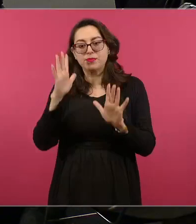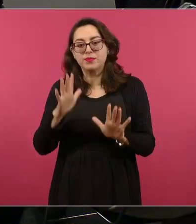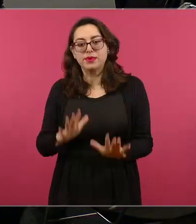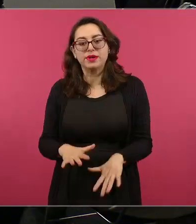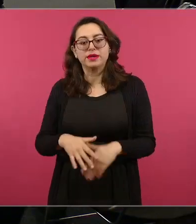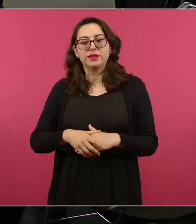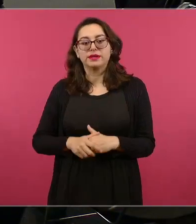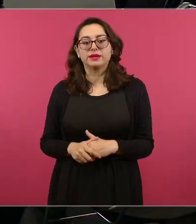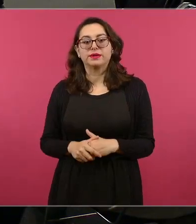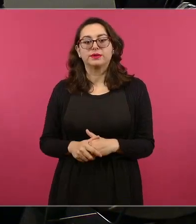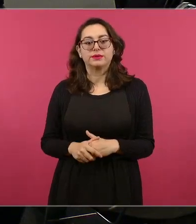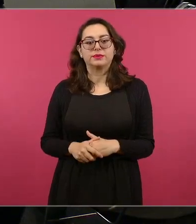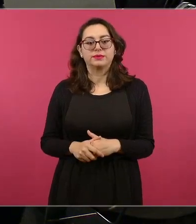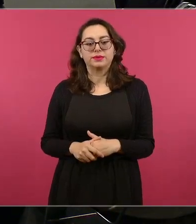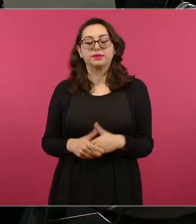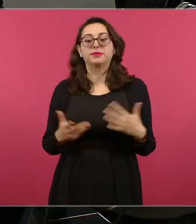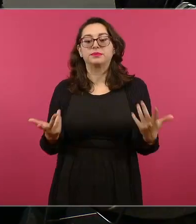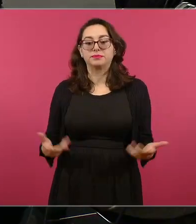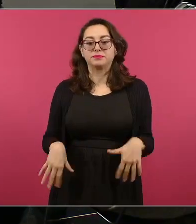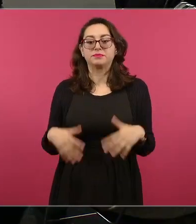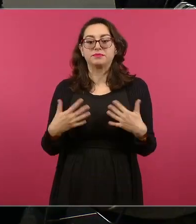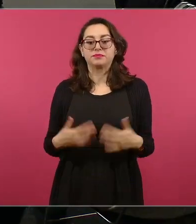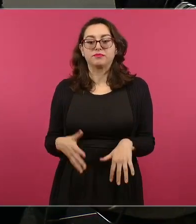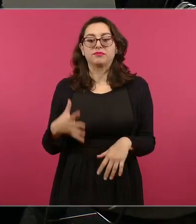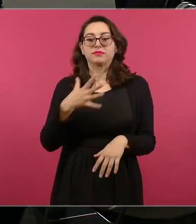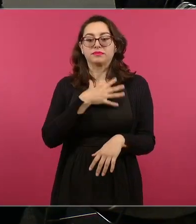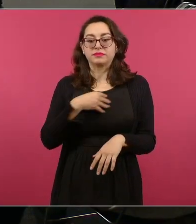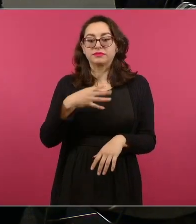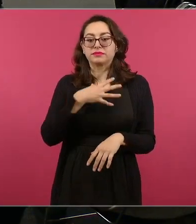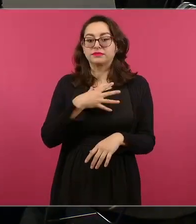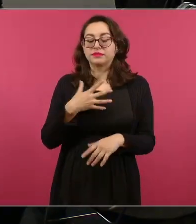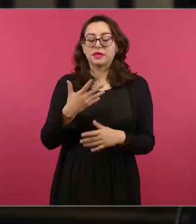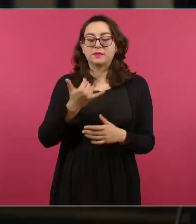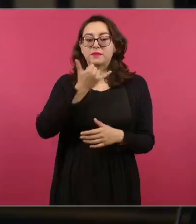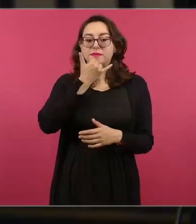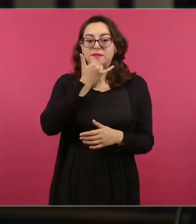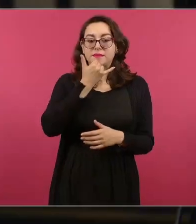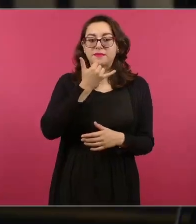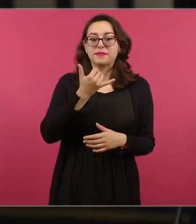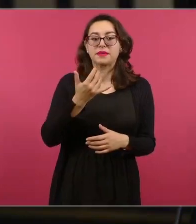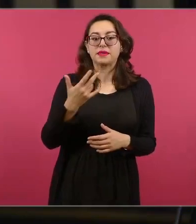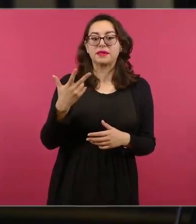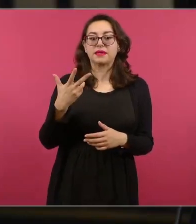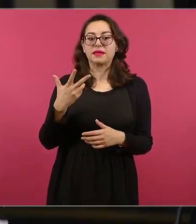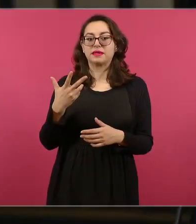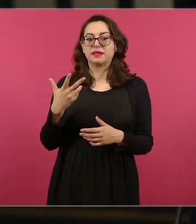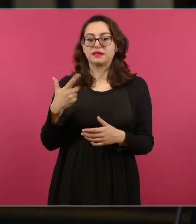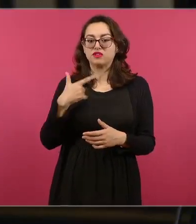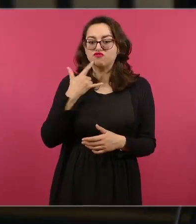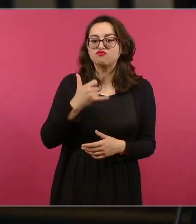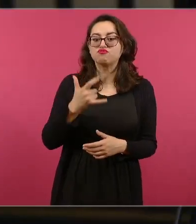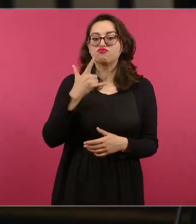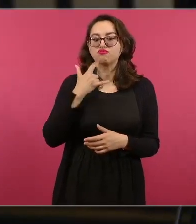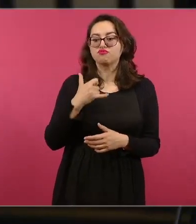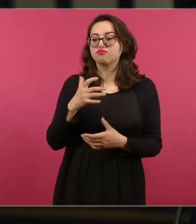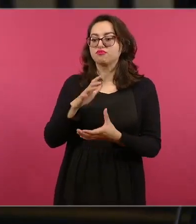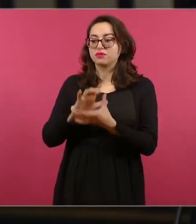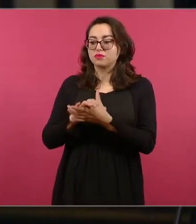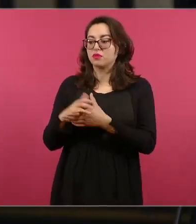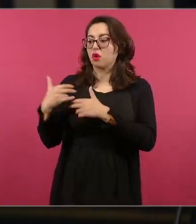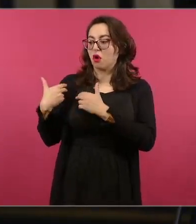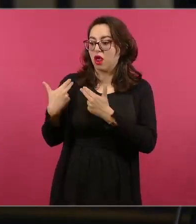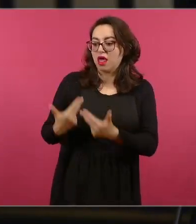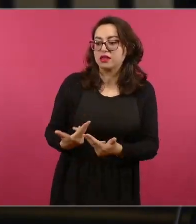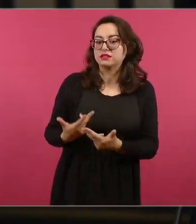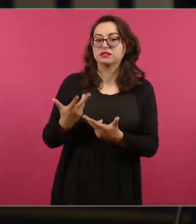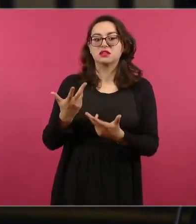años. Bendito Dios, mi marido me dejó, mate, ¿en qué vivir? Pero bueno, no mucho, pero trabajé y trabajé y trabajé con mis dos niñitas.